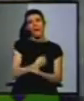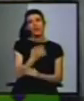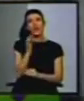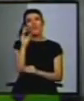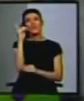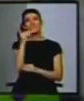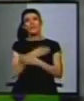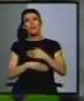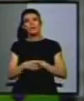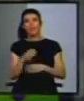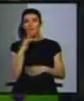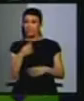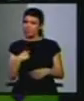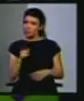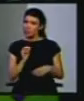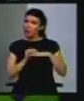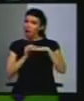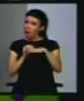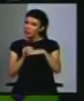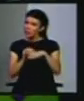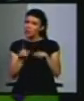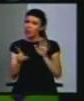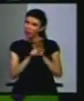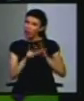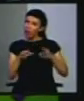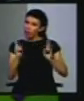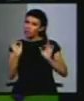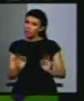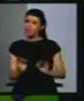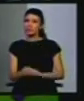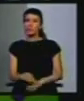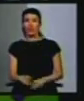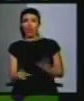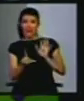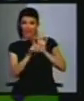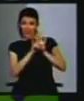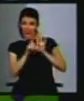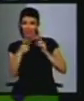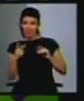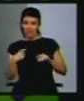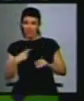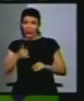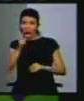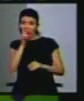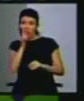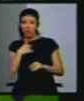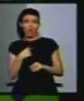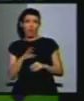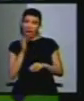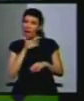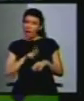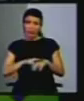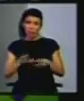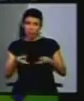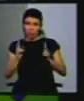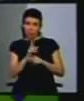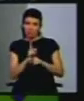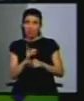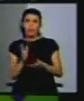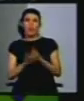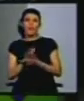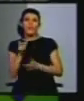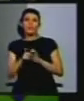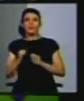advertencia está dentro de la ley. La ley de alcoholes no permite que nosotros atendamos gente que venga con bastón ni en silla de